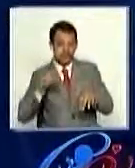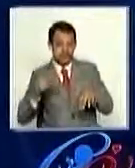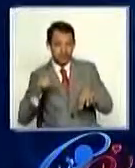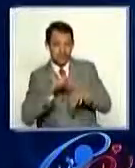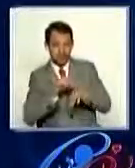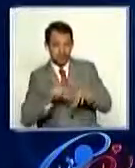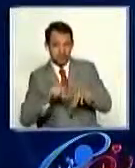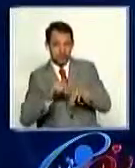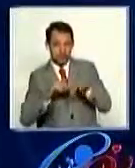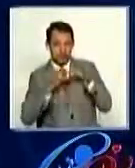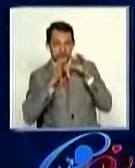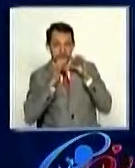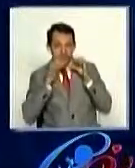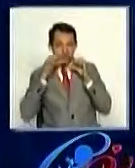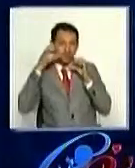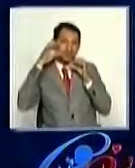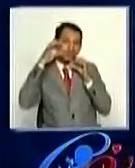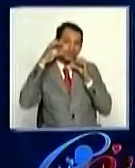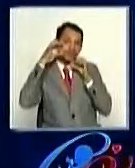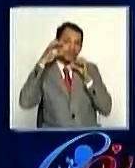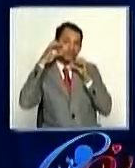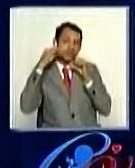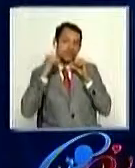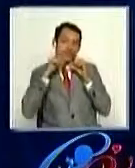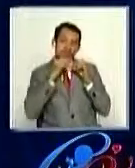por una barra para colocarse su